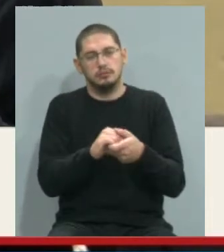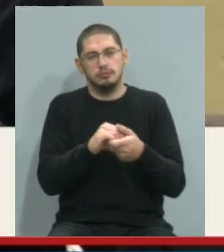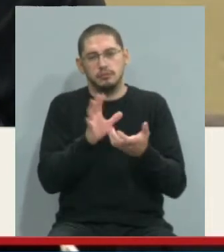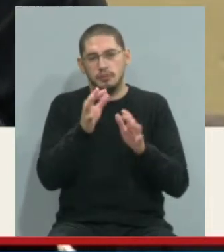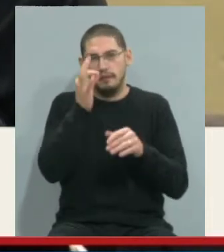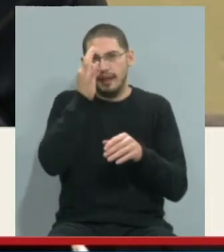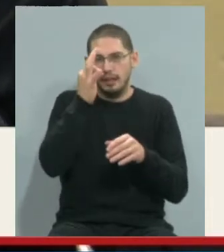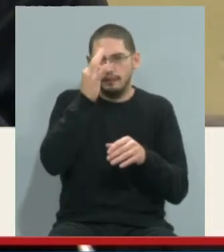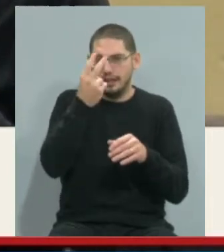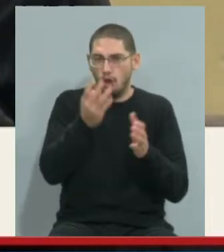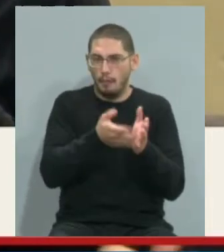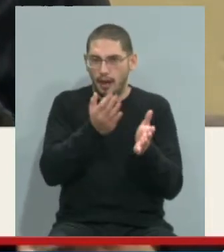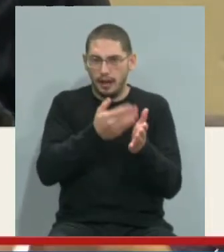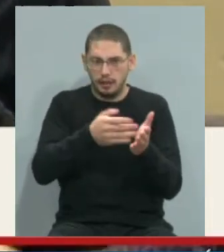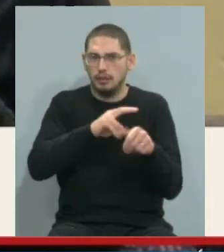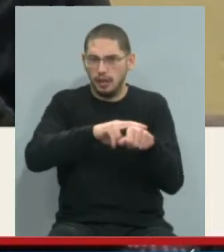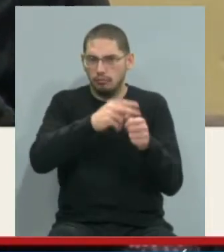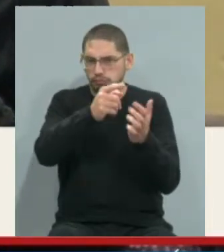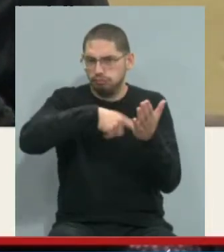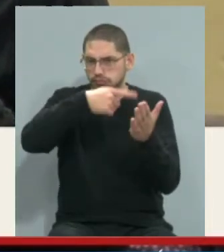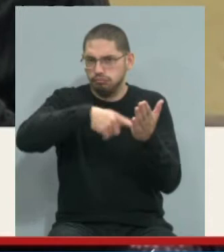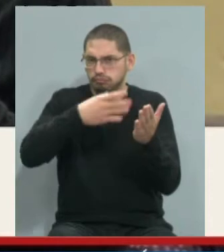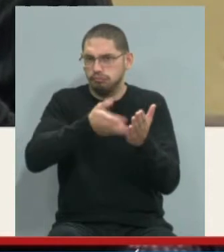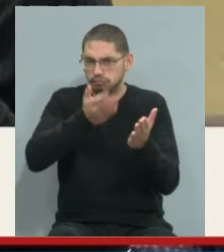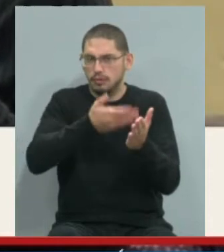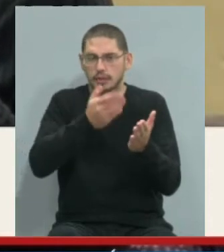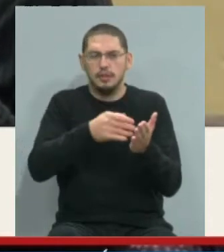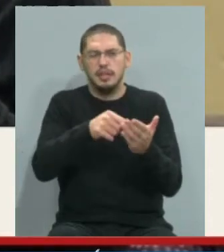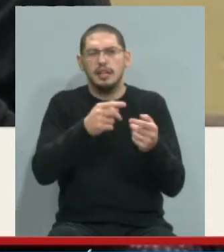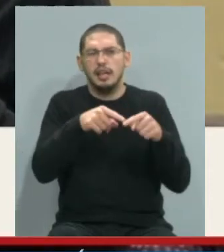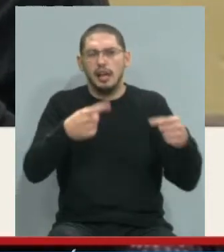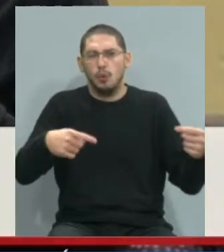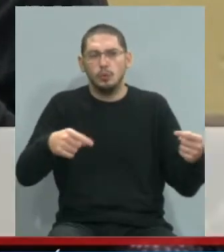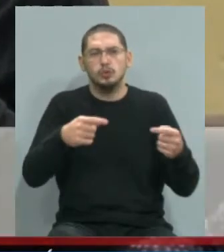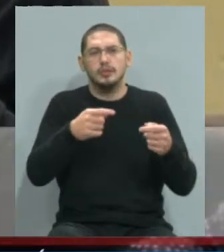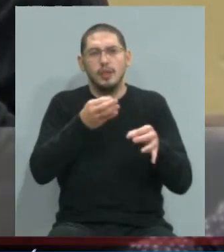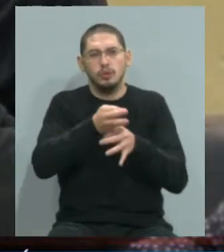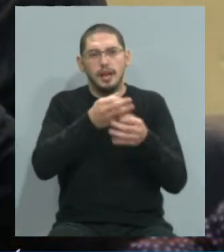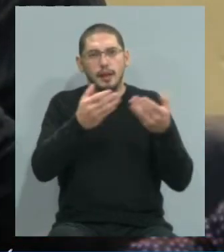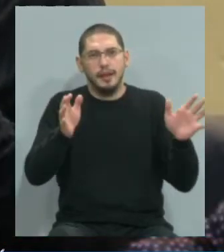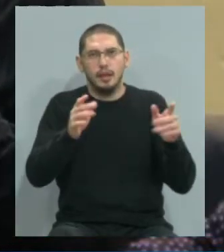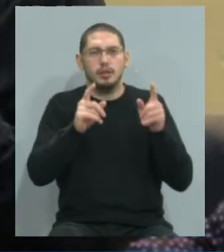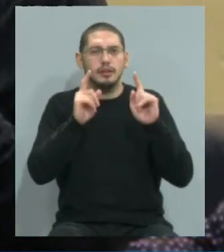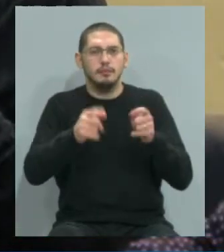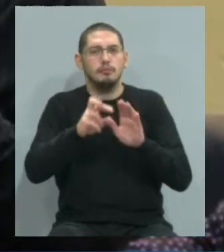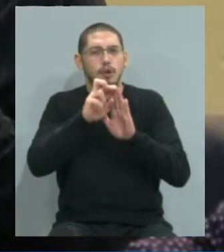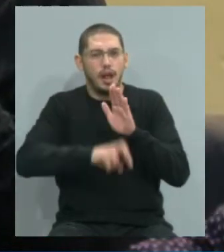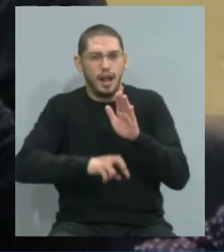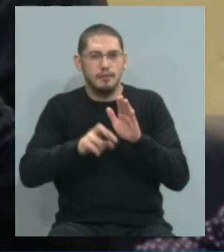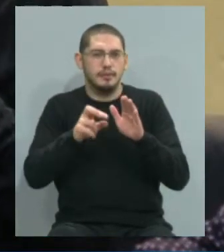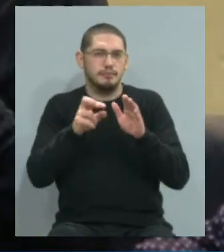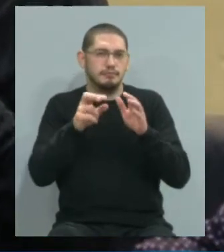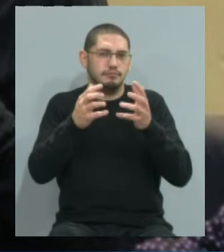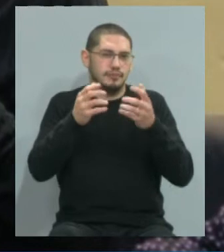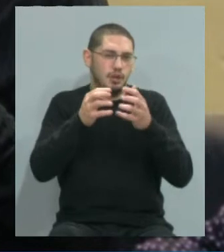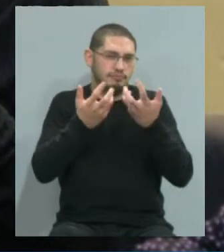22 páginas, que establece qué son esos recursos educacionales abiertos, sobre todo el software abierto, todo aquello que pueda